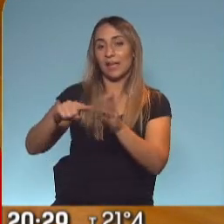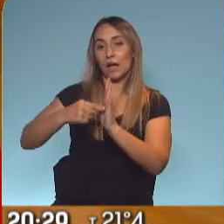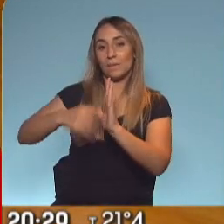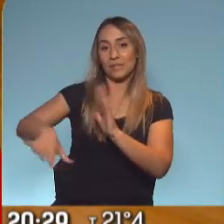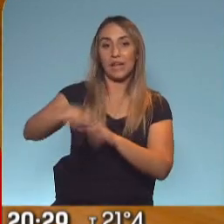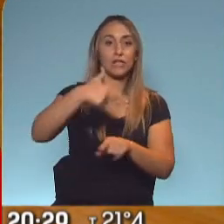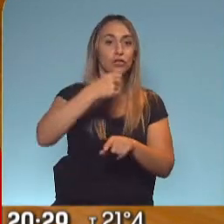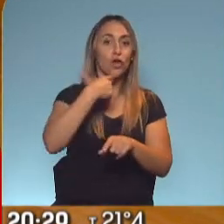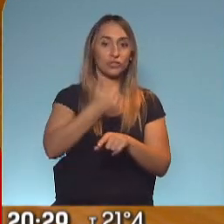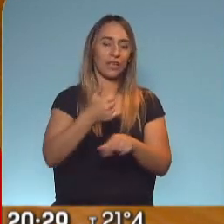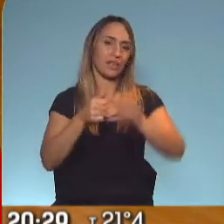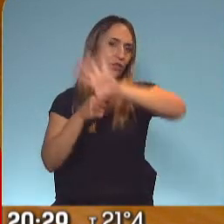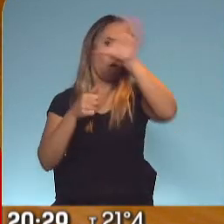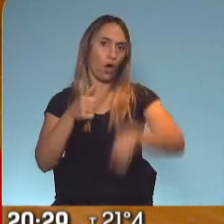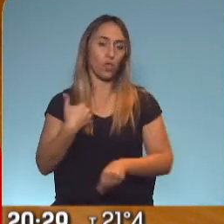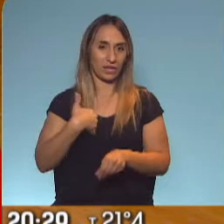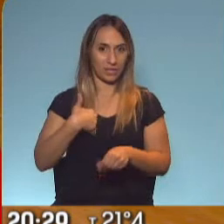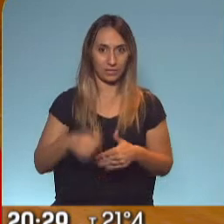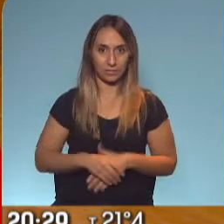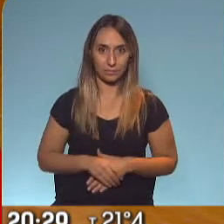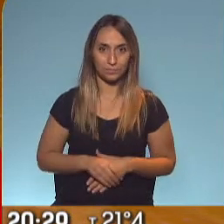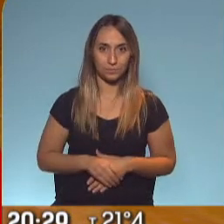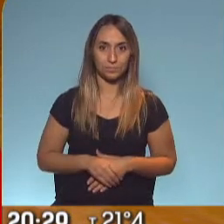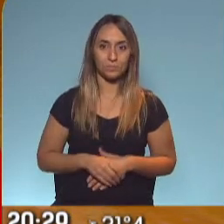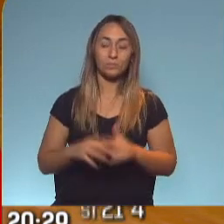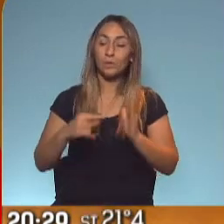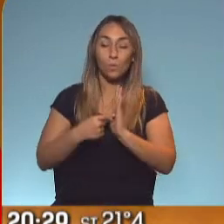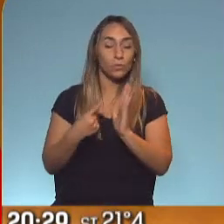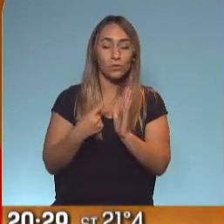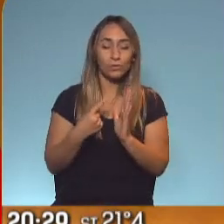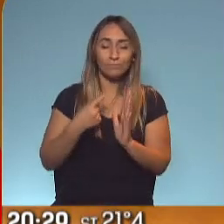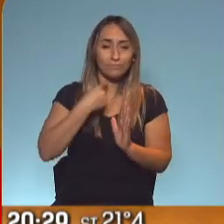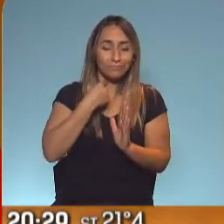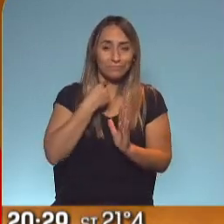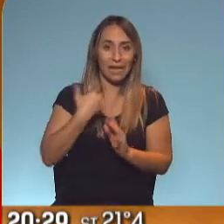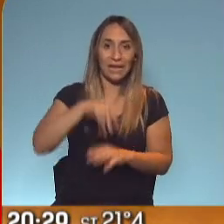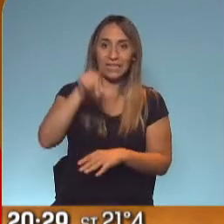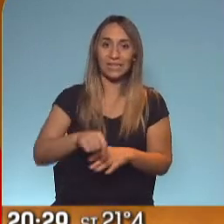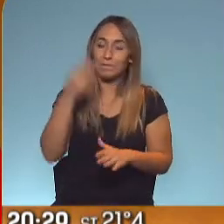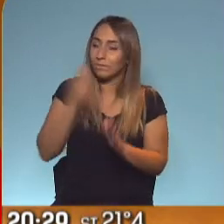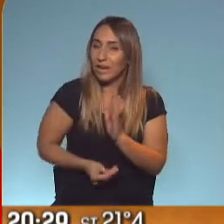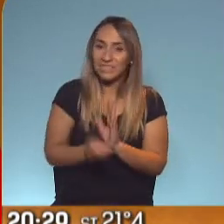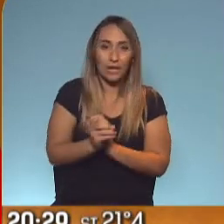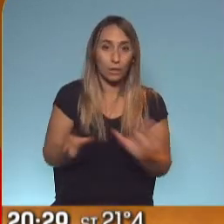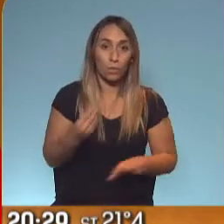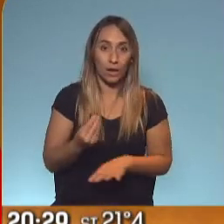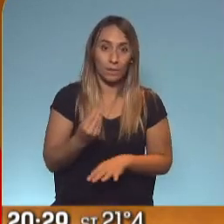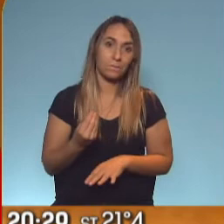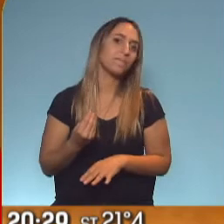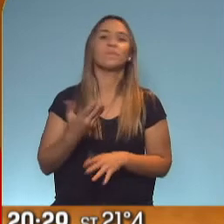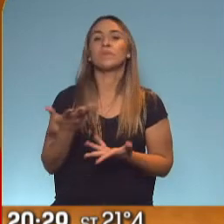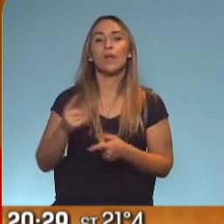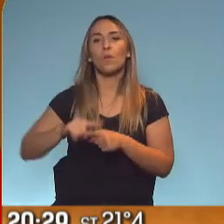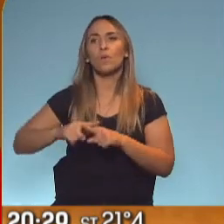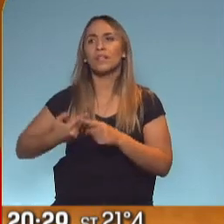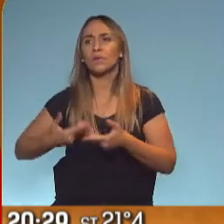NOSA es el resto de la Argentina. La falencia más grande de la Argentina, es decir, una buena política pública es enemiga de una